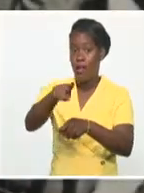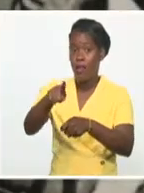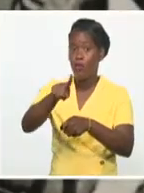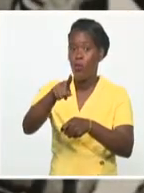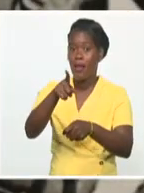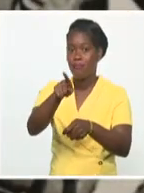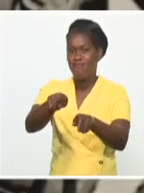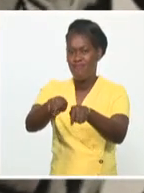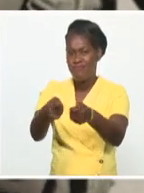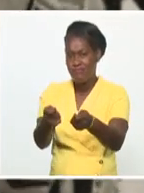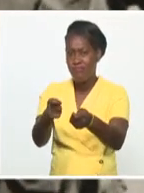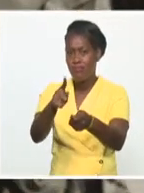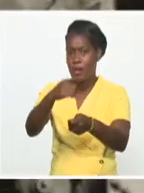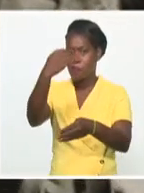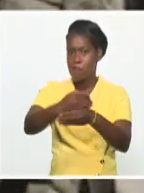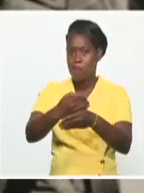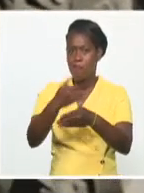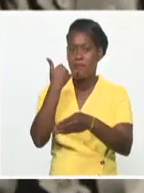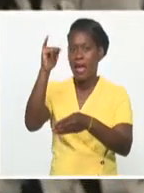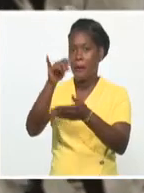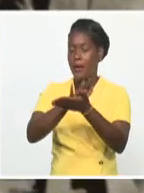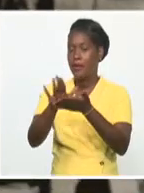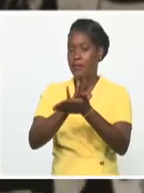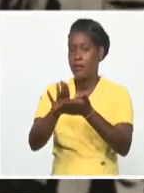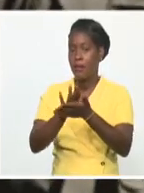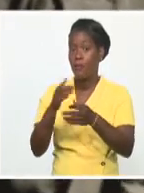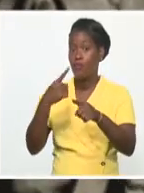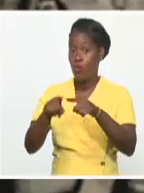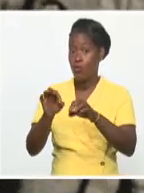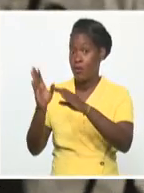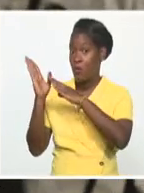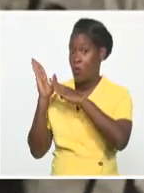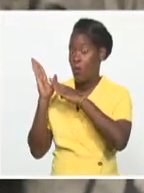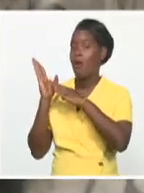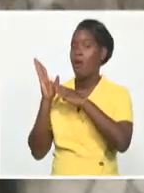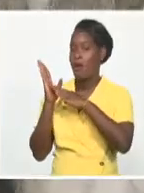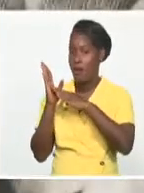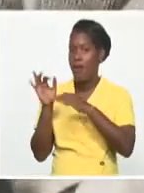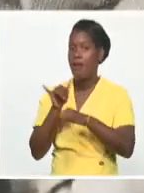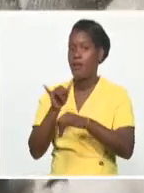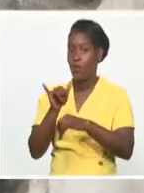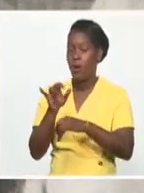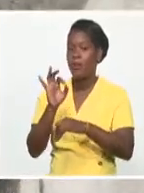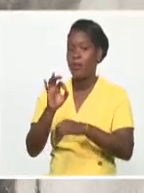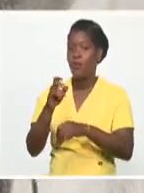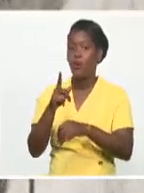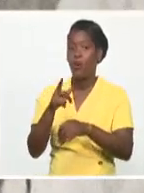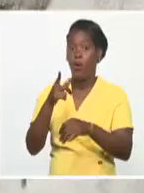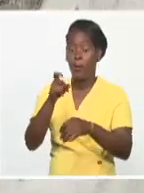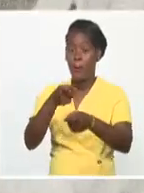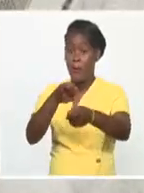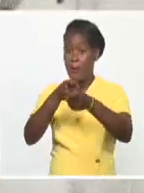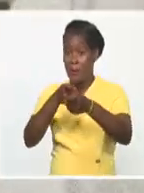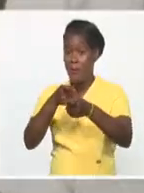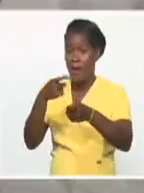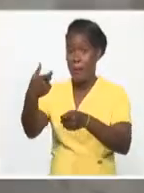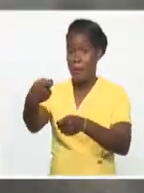almeida resultó herido de gravedad y logró sobrevivir de manera milagrosa al chocar una bala como una cuchara que llevaba en el bolsillo de su